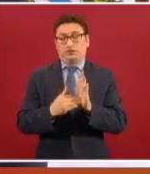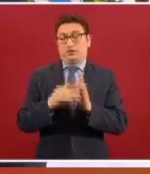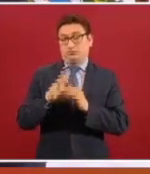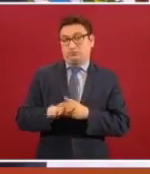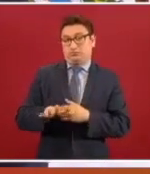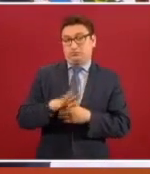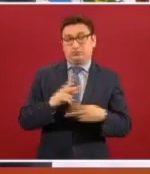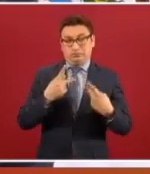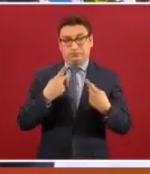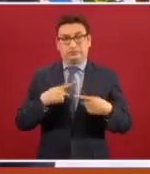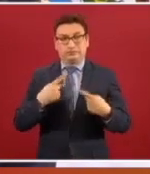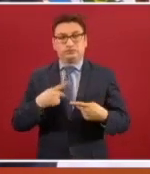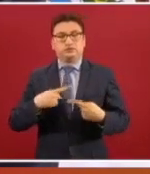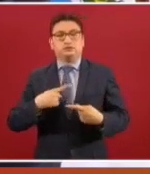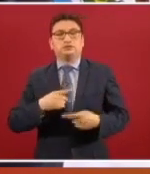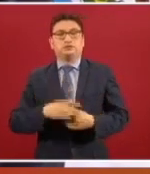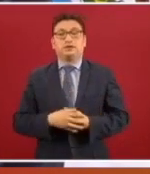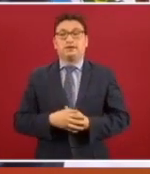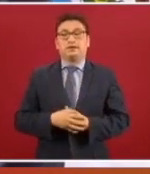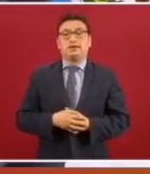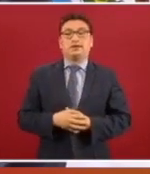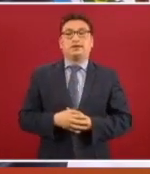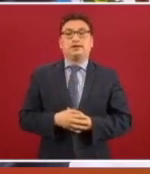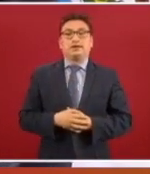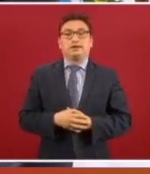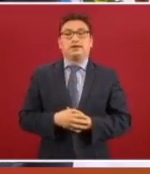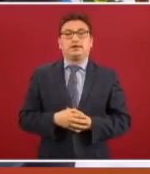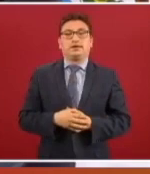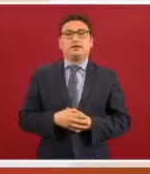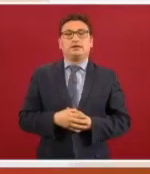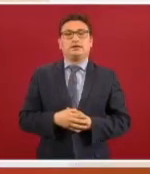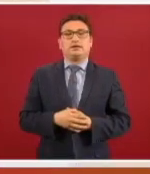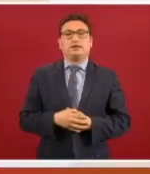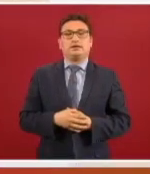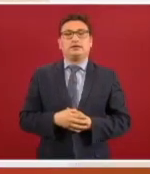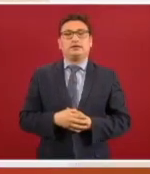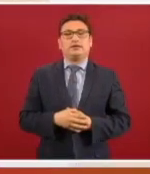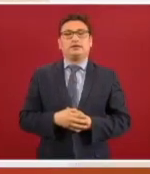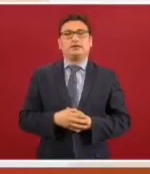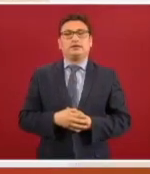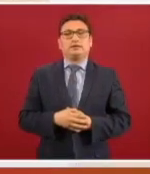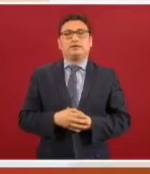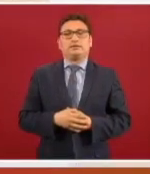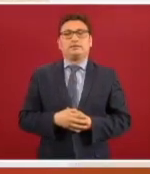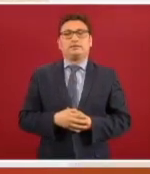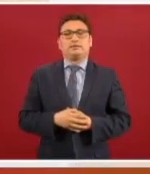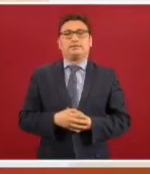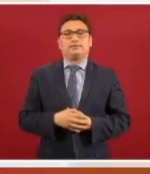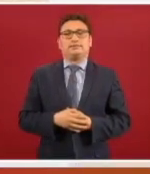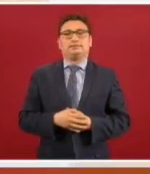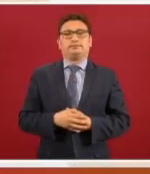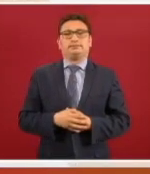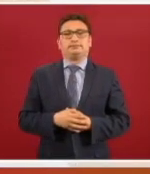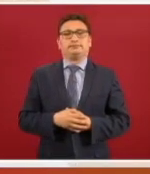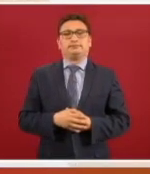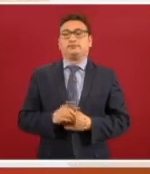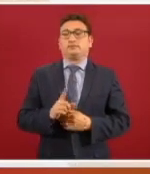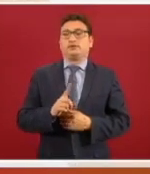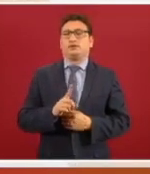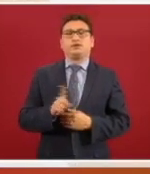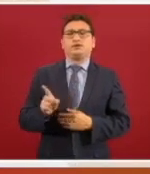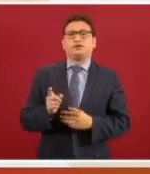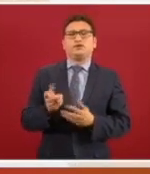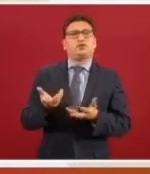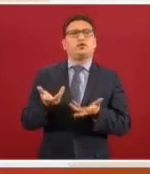31,000 elementos que van a pasar a formar